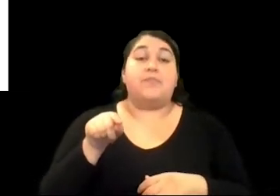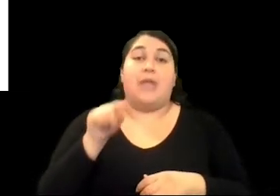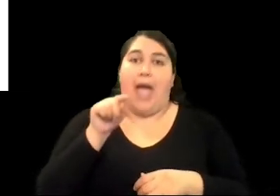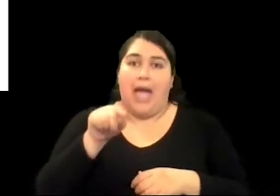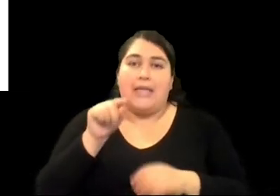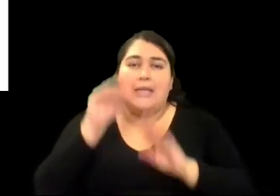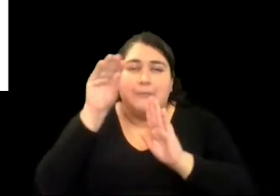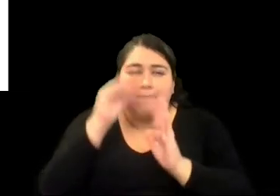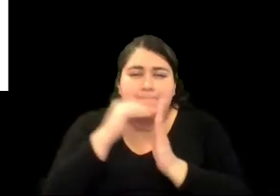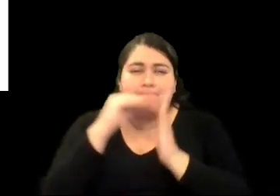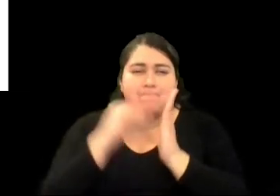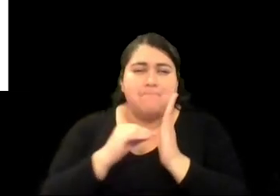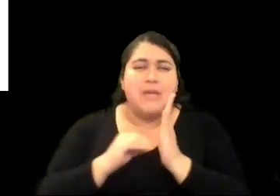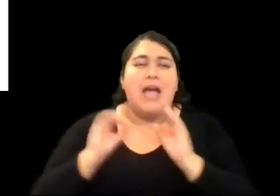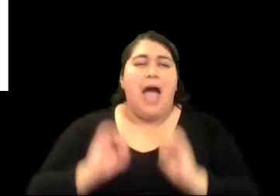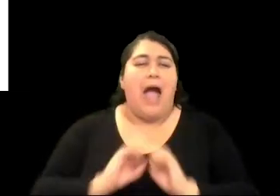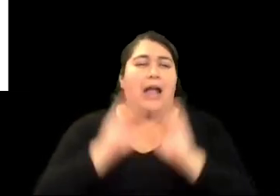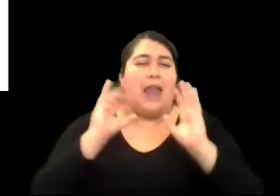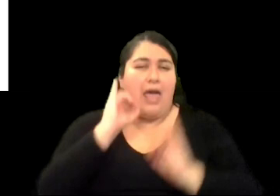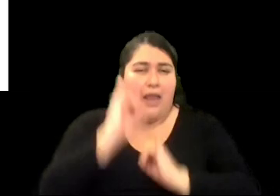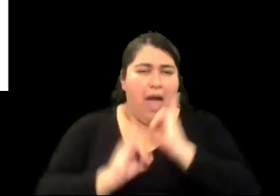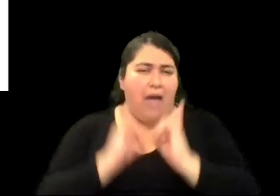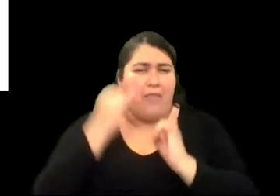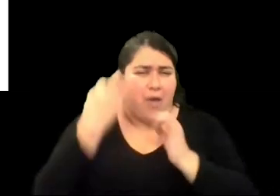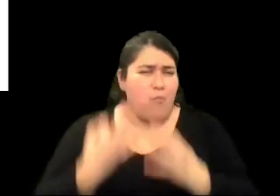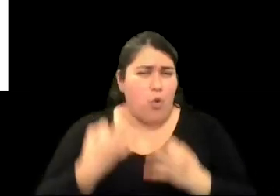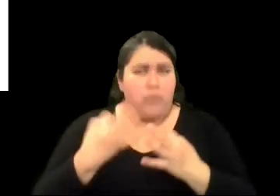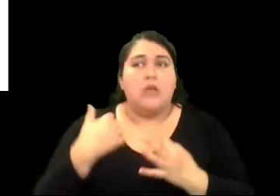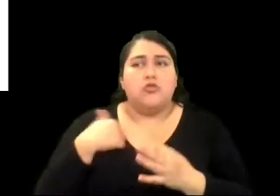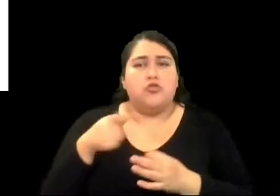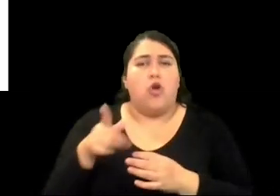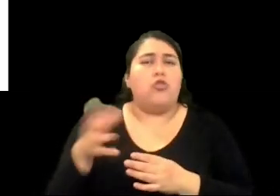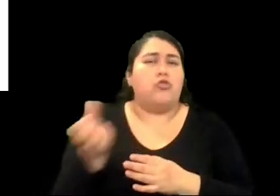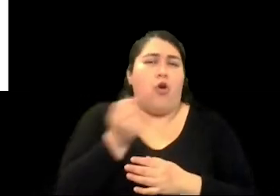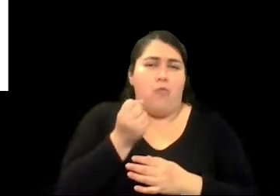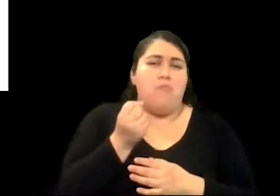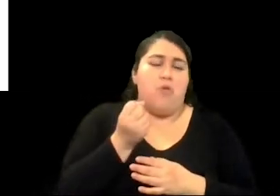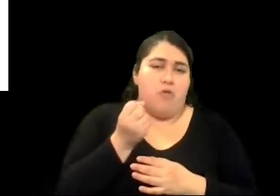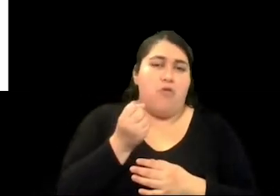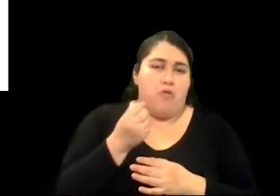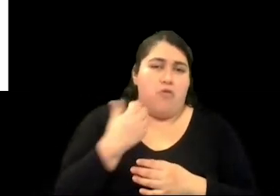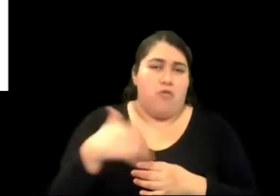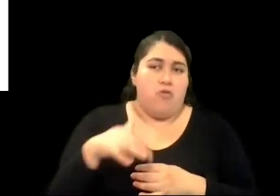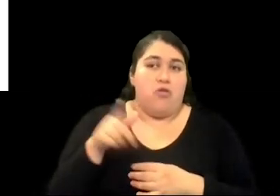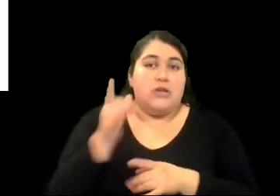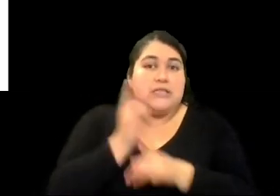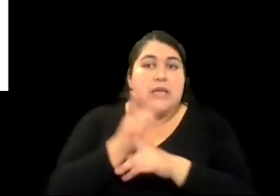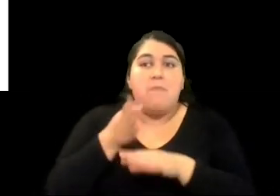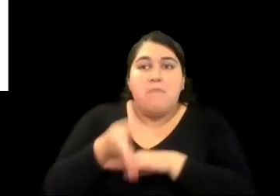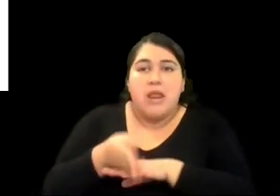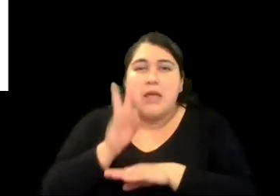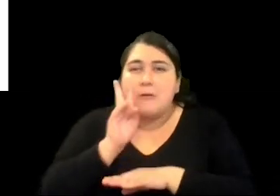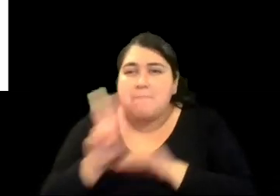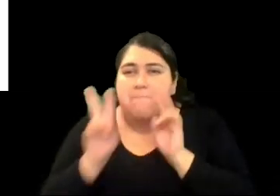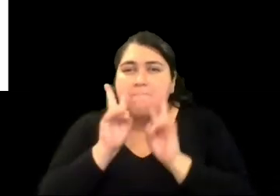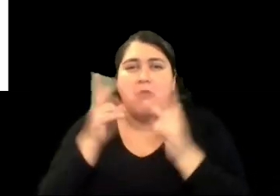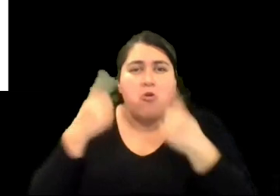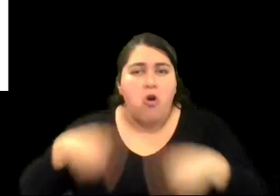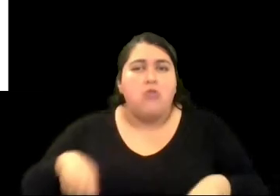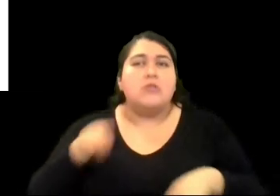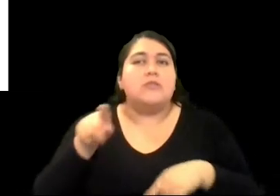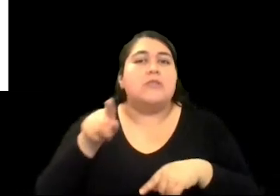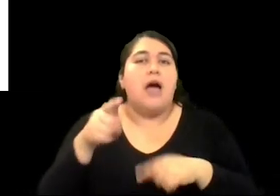aclaradas y muy bien. Yo lo utilizo muchísimo. La verdad que en el micrositio uno ingresa al ABC y te vuelca